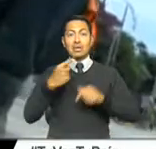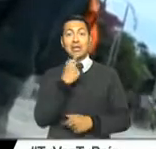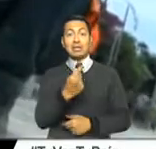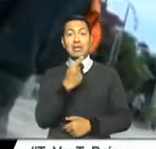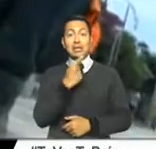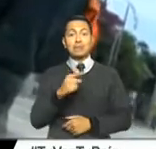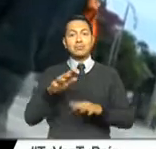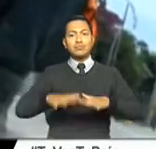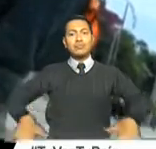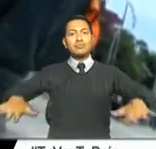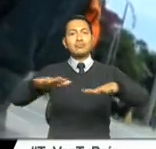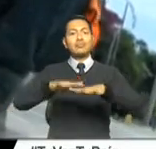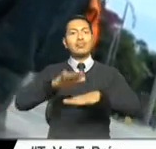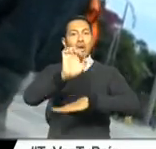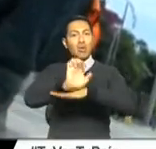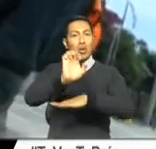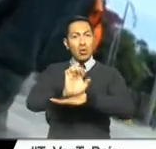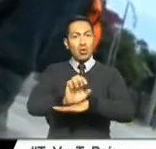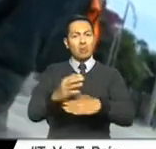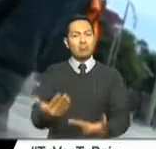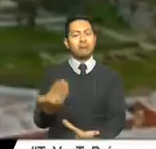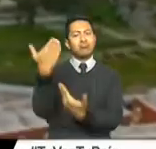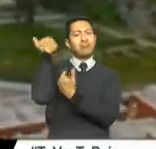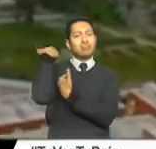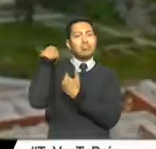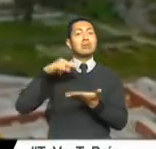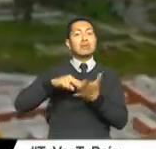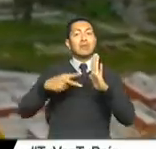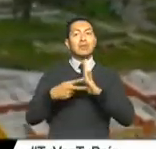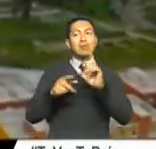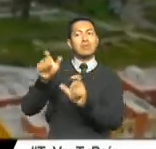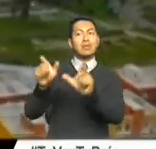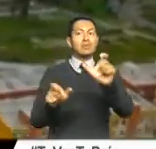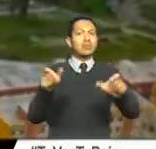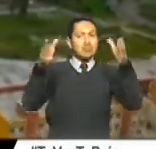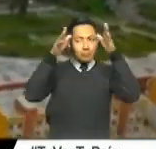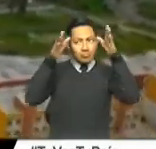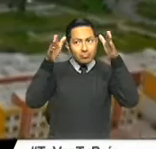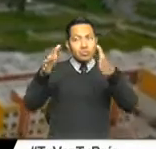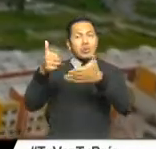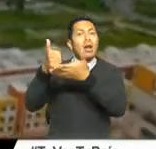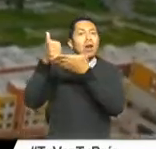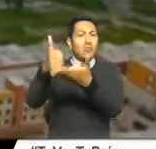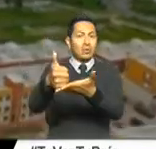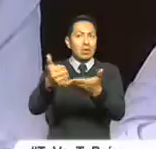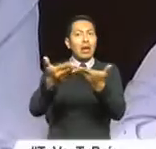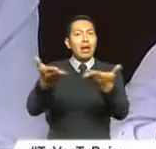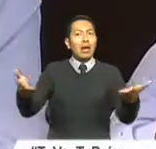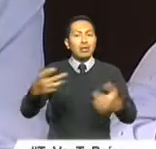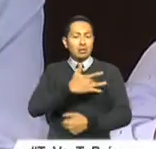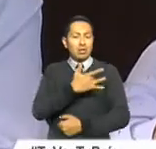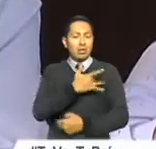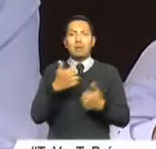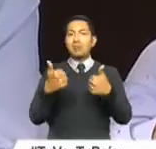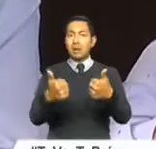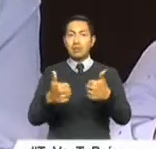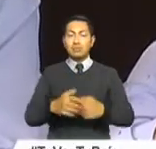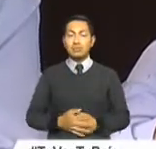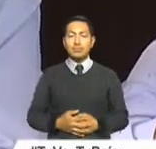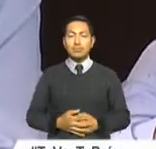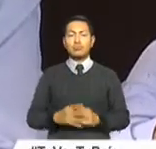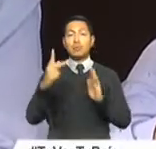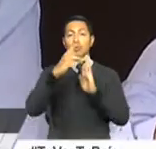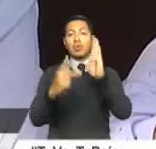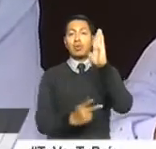un Estado responsable es aquel que se preocupa de satisfacer las necesidades básicas de sus ciudadanos. Con el programa Casa para